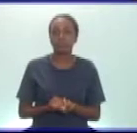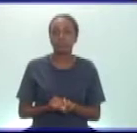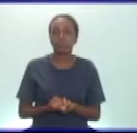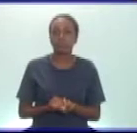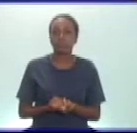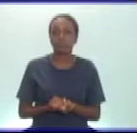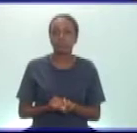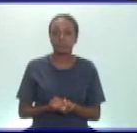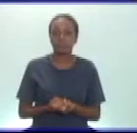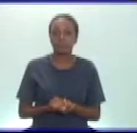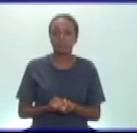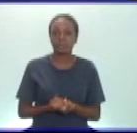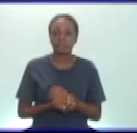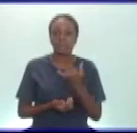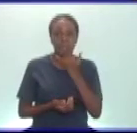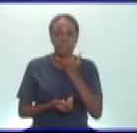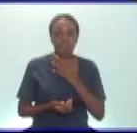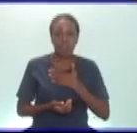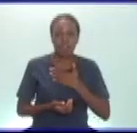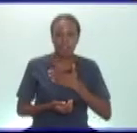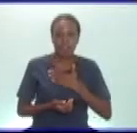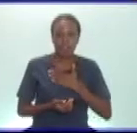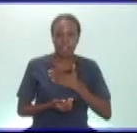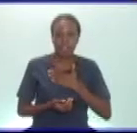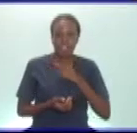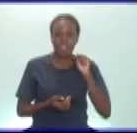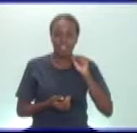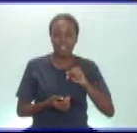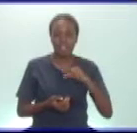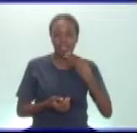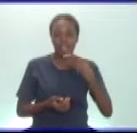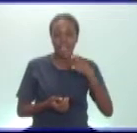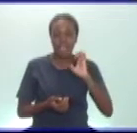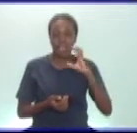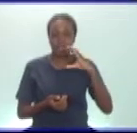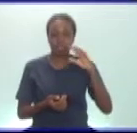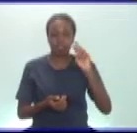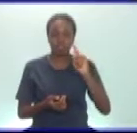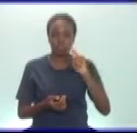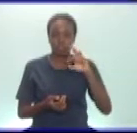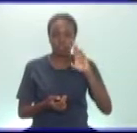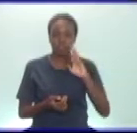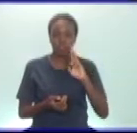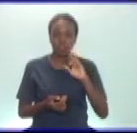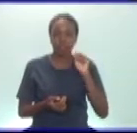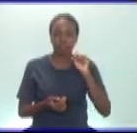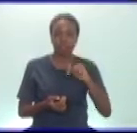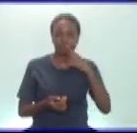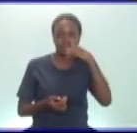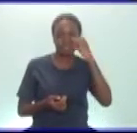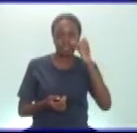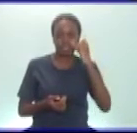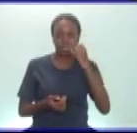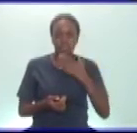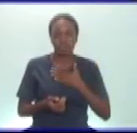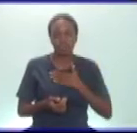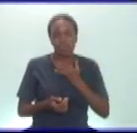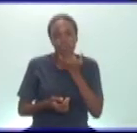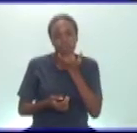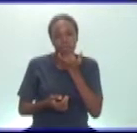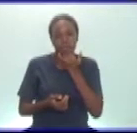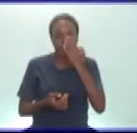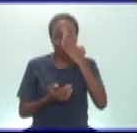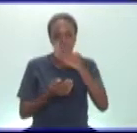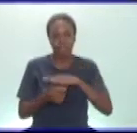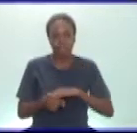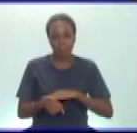El del error fui yo. El caudillo de Troya, por supuesto, es Héctor, y aquí sí estamos hablando de Aquiles, es el héroe griego. Rectifico lo que dije